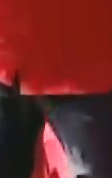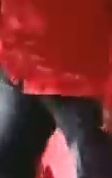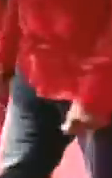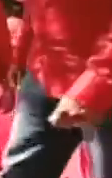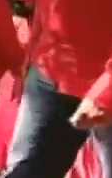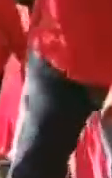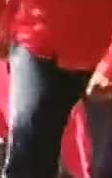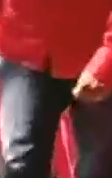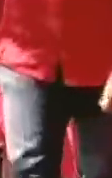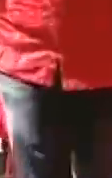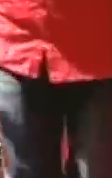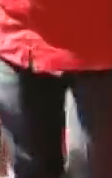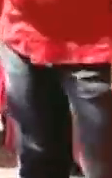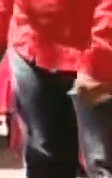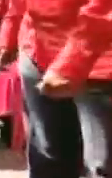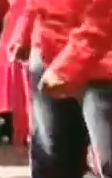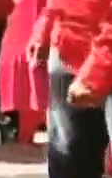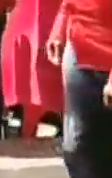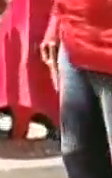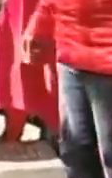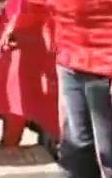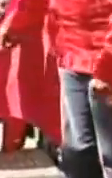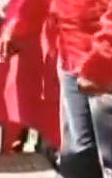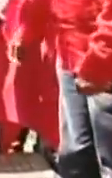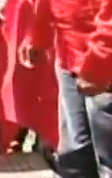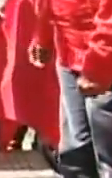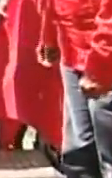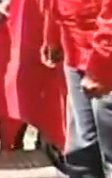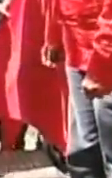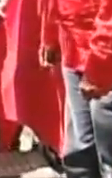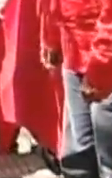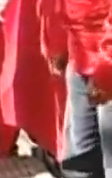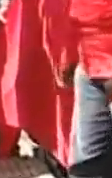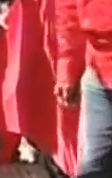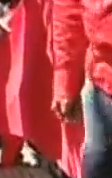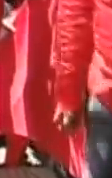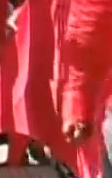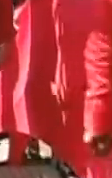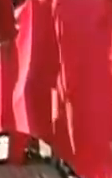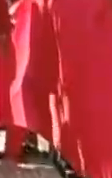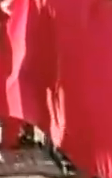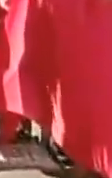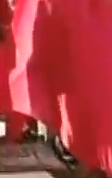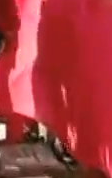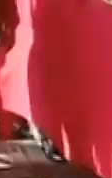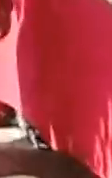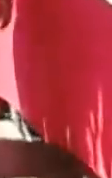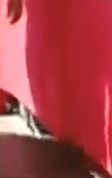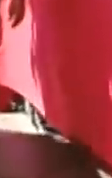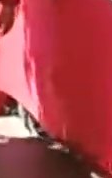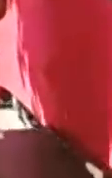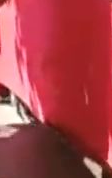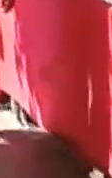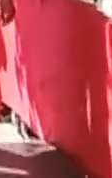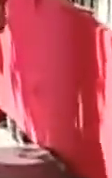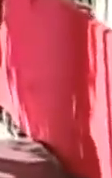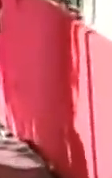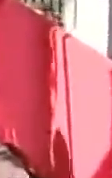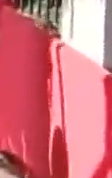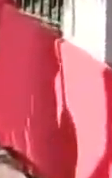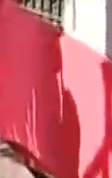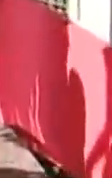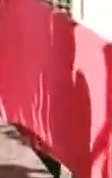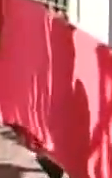unión cívico-militar, organización, movilización y una alta conciencia que hoy está en las calles de Caracas